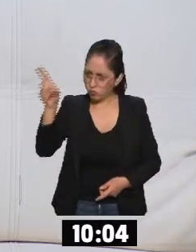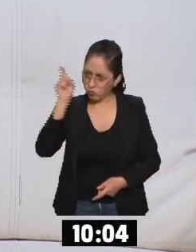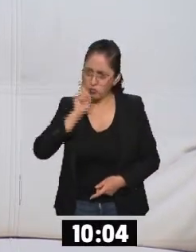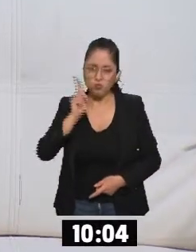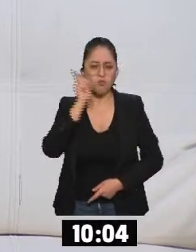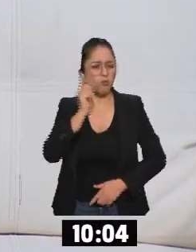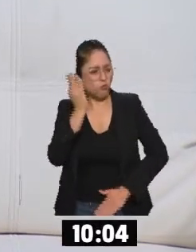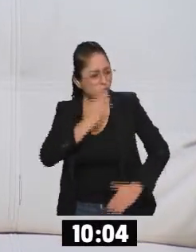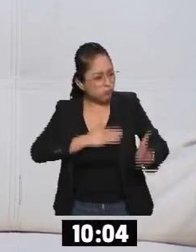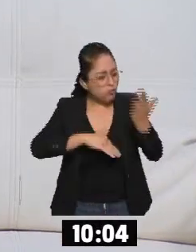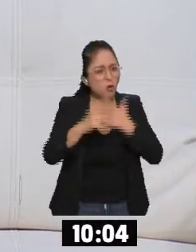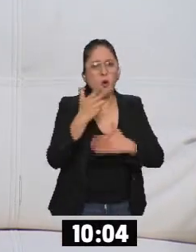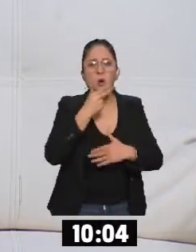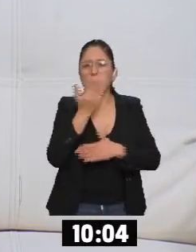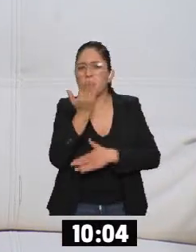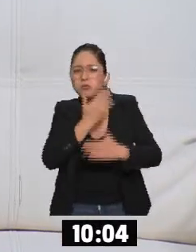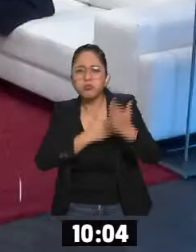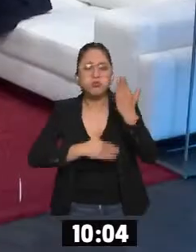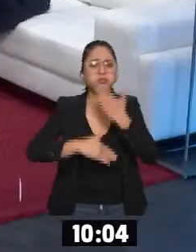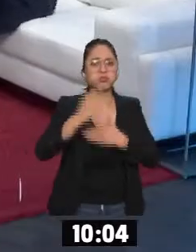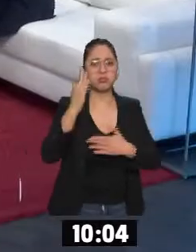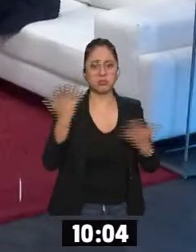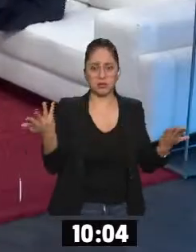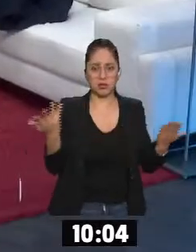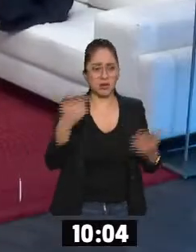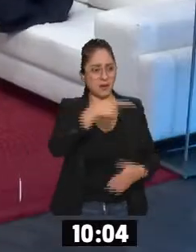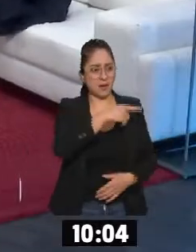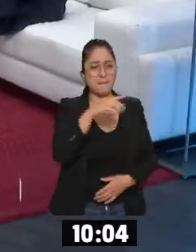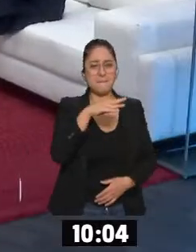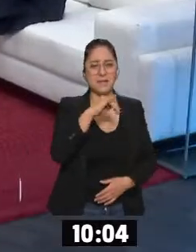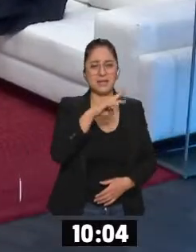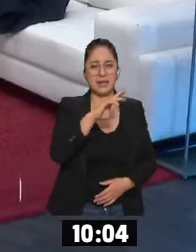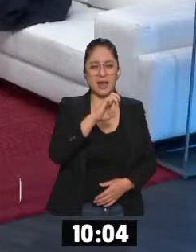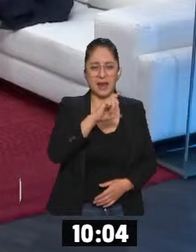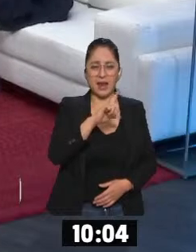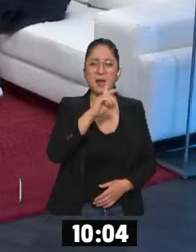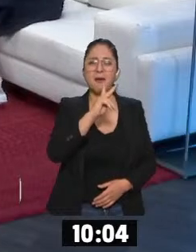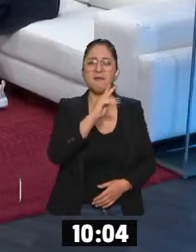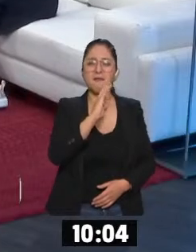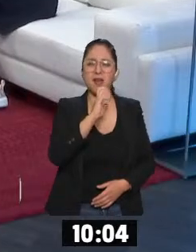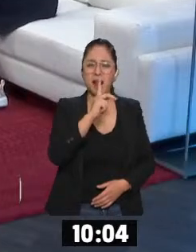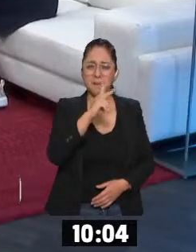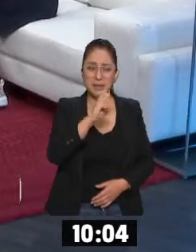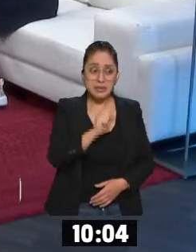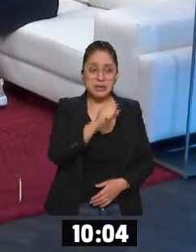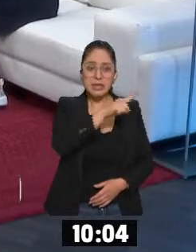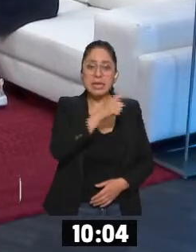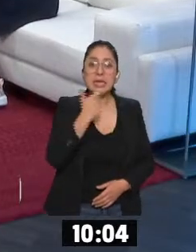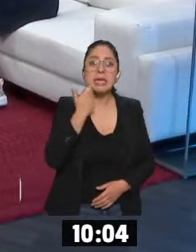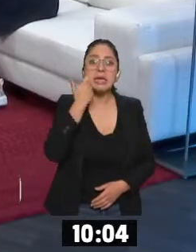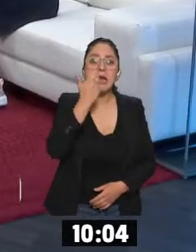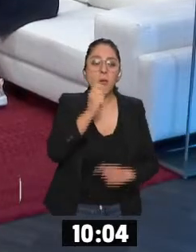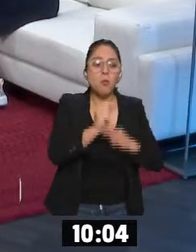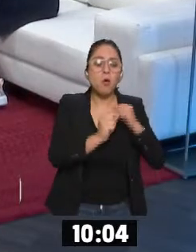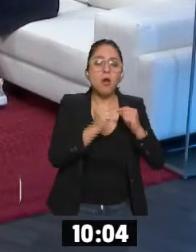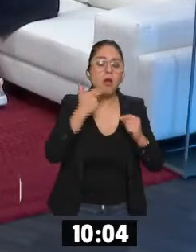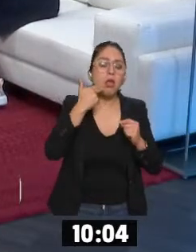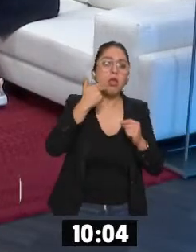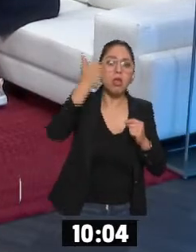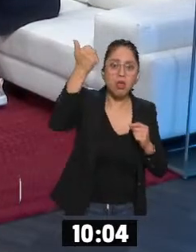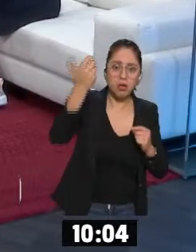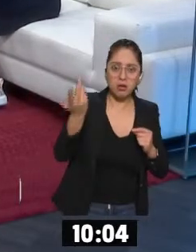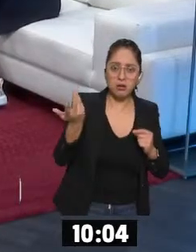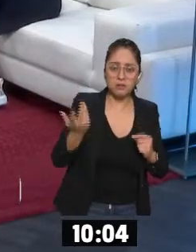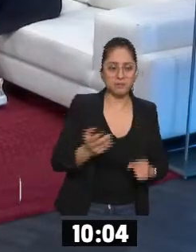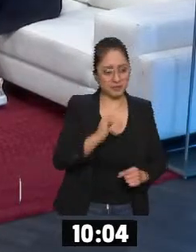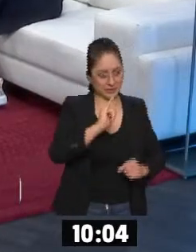maravilla. Michael Phelps, tendencias suicidas, por ejemplo. Es que es lógico, Fer. A ver, te voy a dar una pequeña explicación del estrés, ¿no?